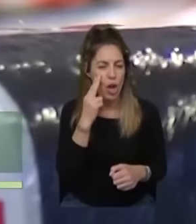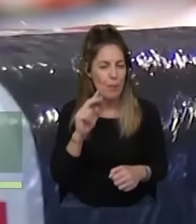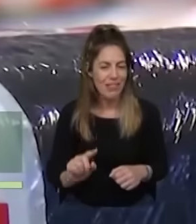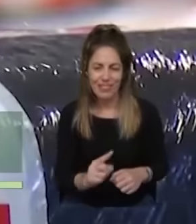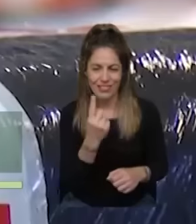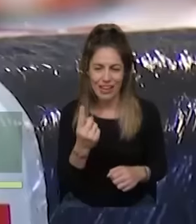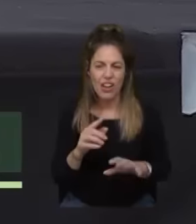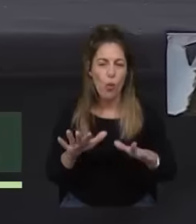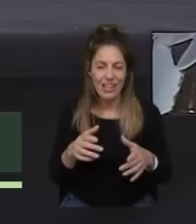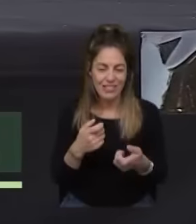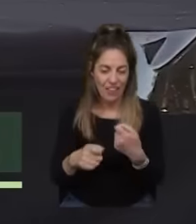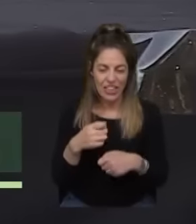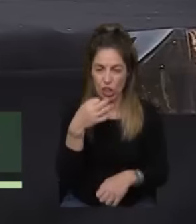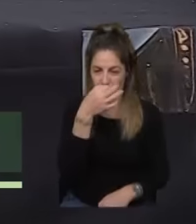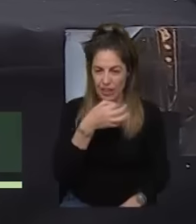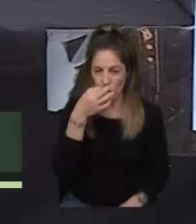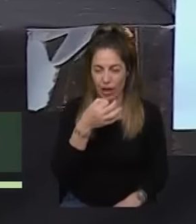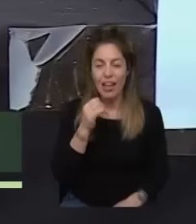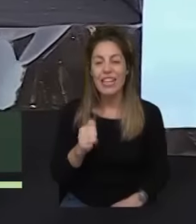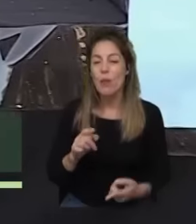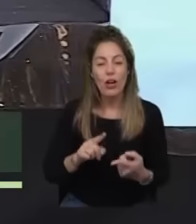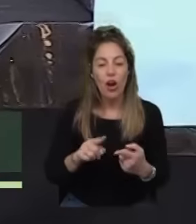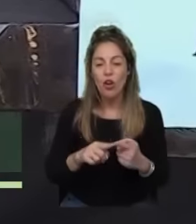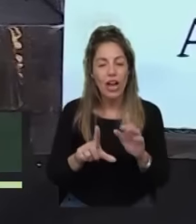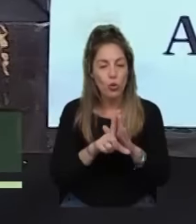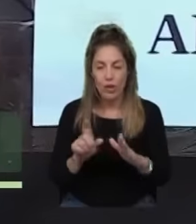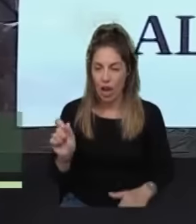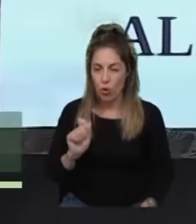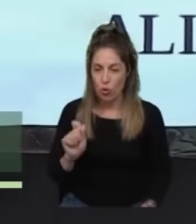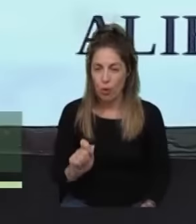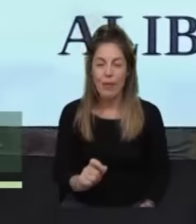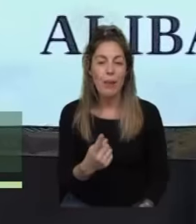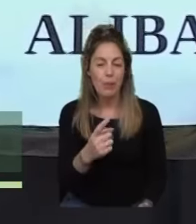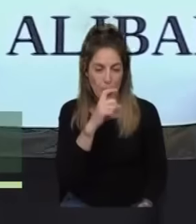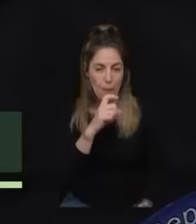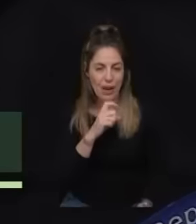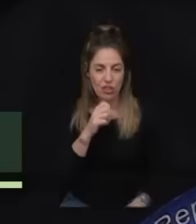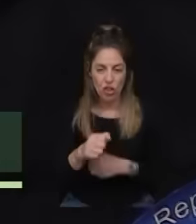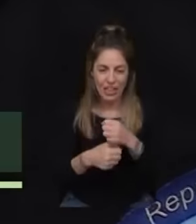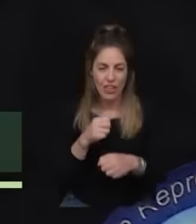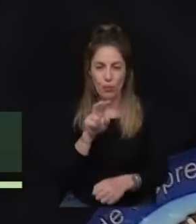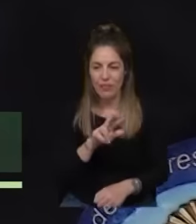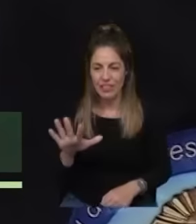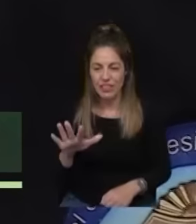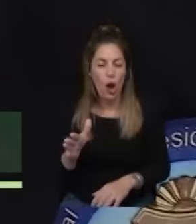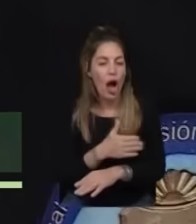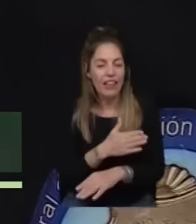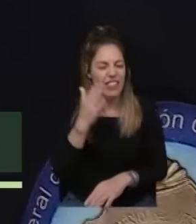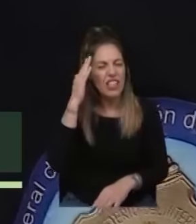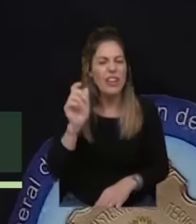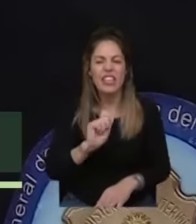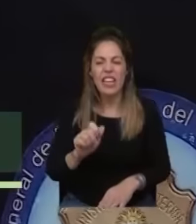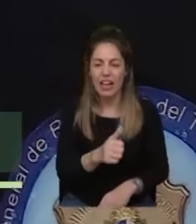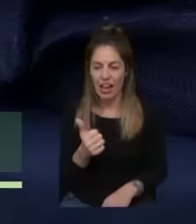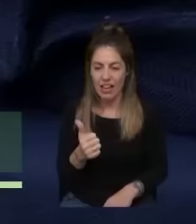narcotráfico. Y creo que tenemos que acordar una LUC para el 1 de marzo del 2025, antes de saber quién va a ganar. Gane quien